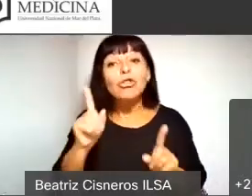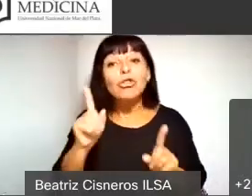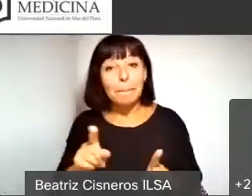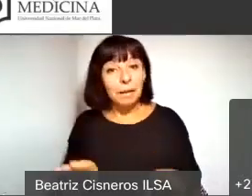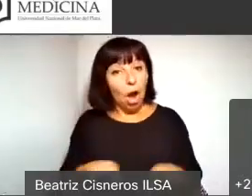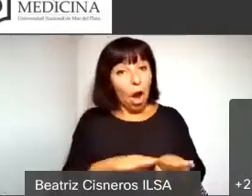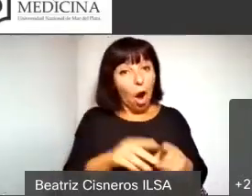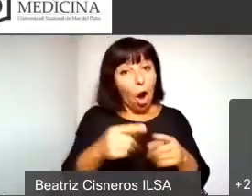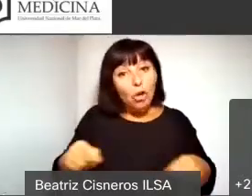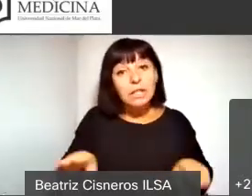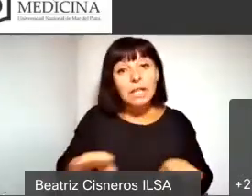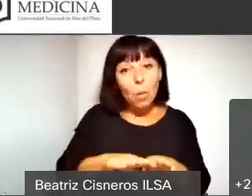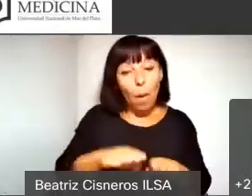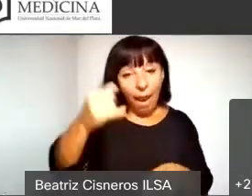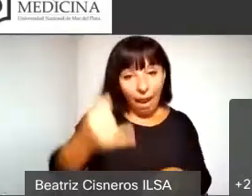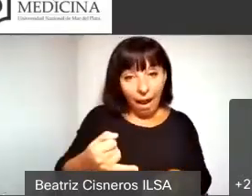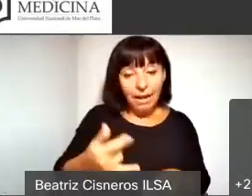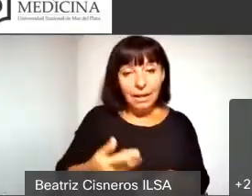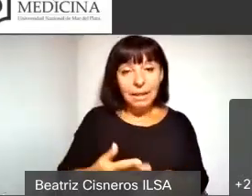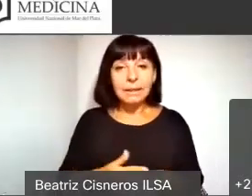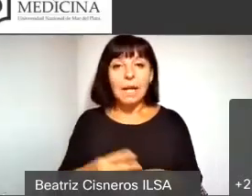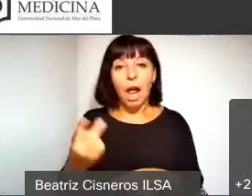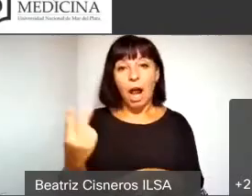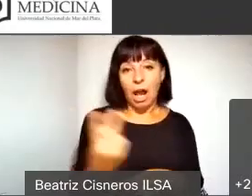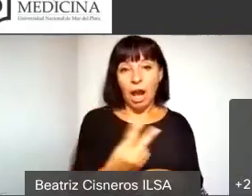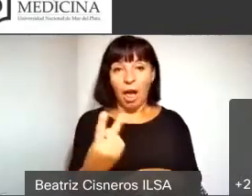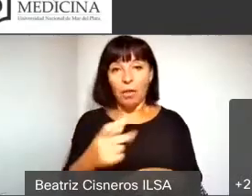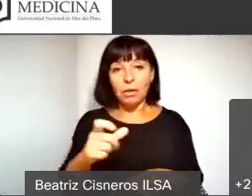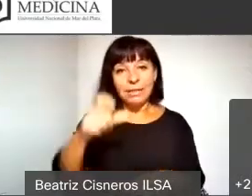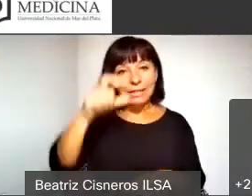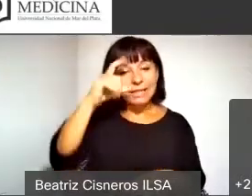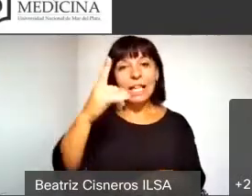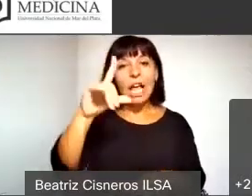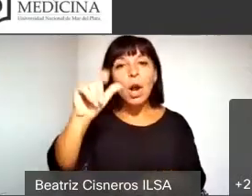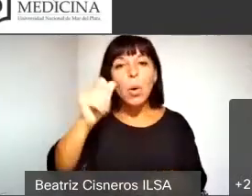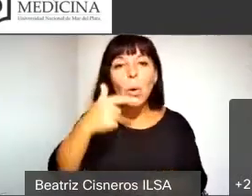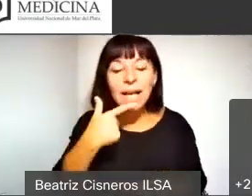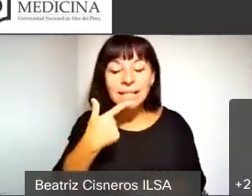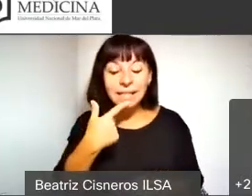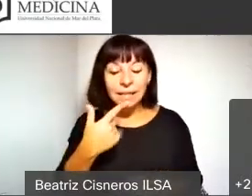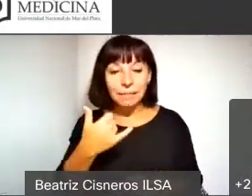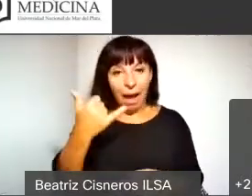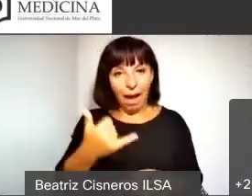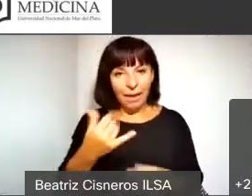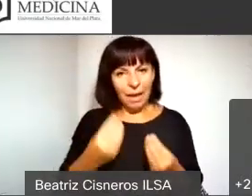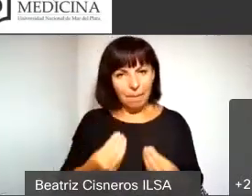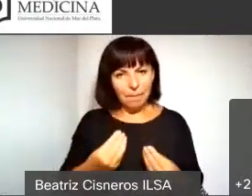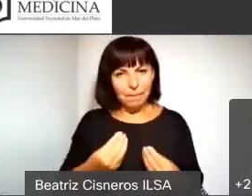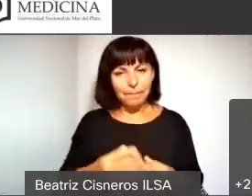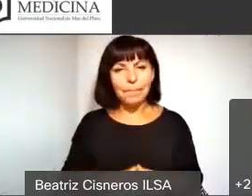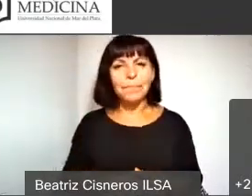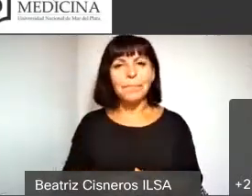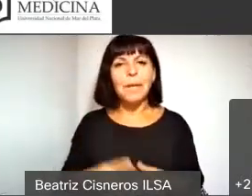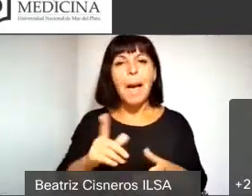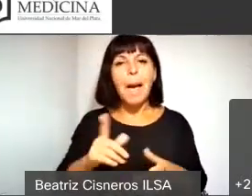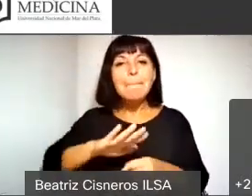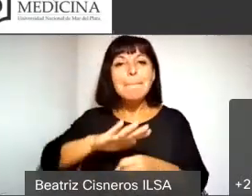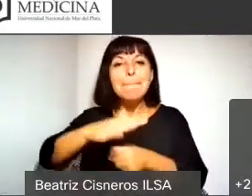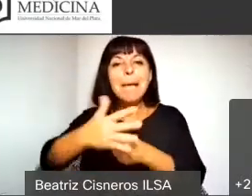similitudes. Lo que tienen en común ambos tipos celulares es que presentan una membrana